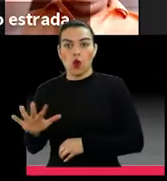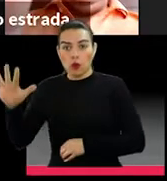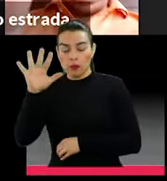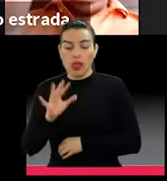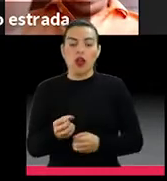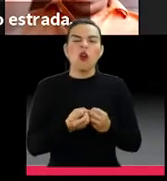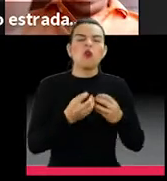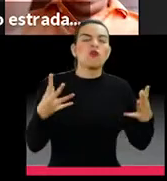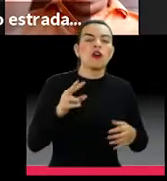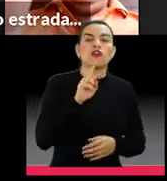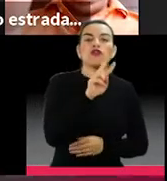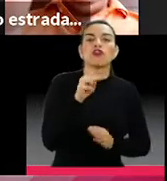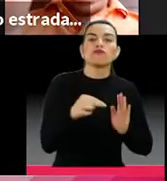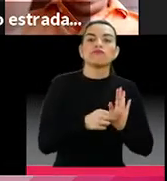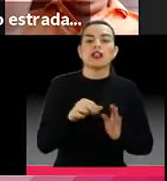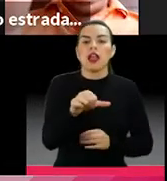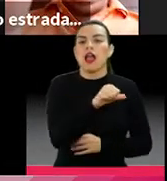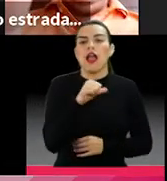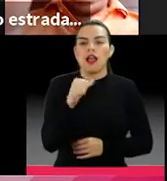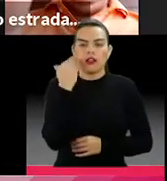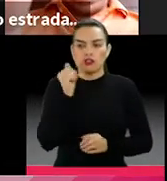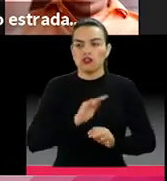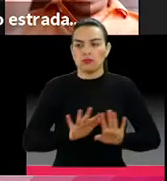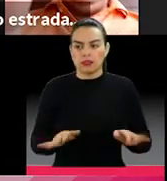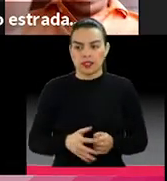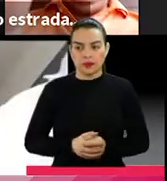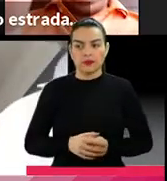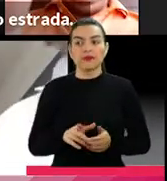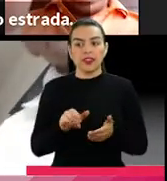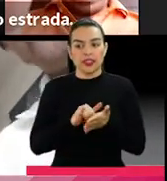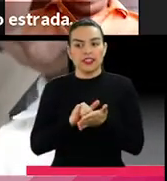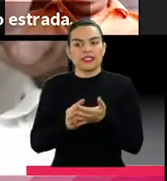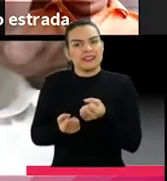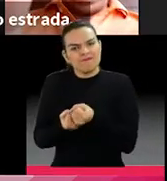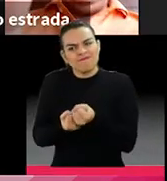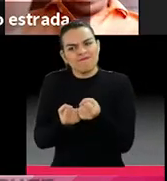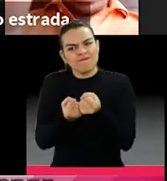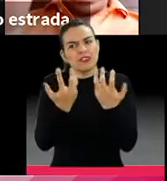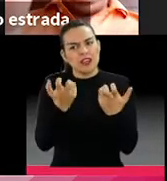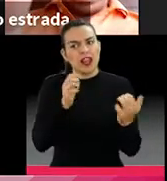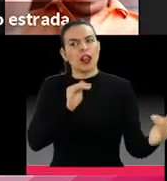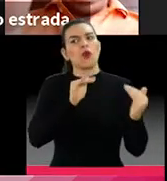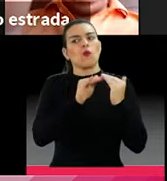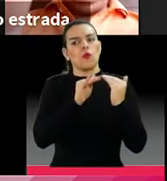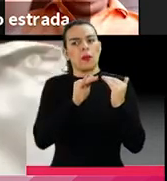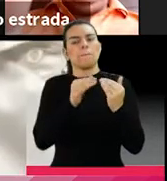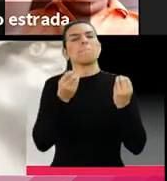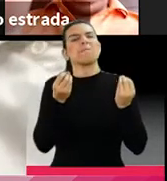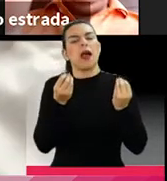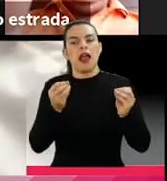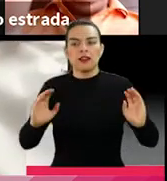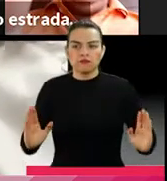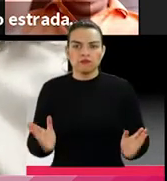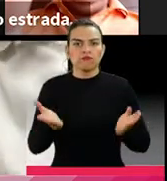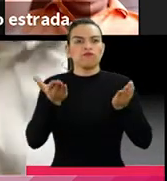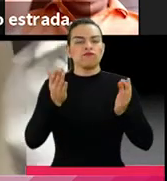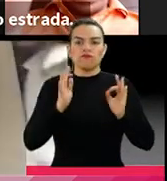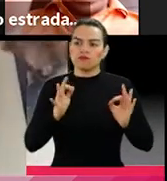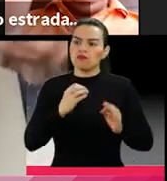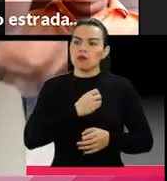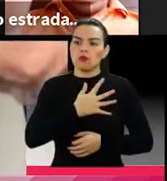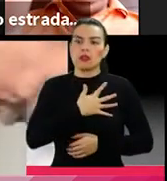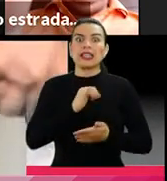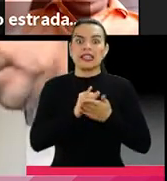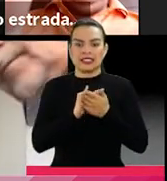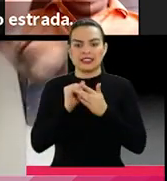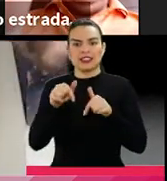impulsar la igualdad y equidad que permitan fortalecer la gobernabilidad es también el propósito de este congreso virtual de tres días